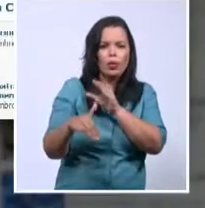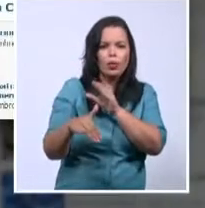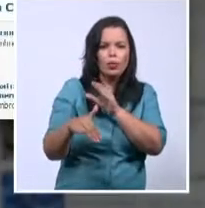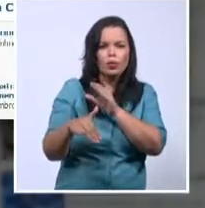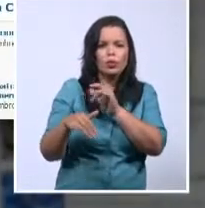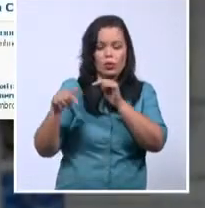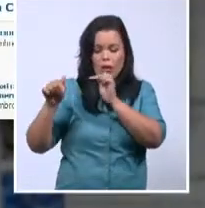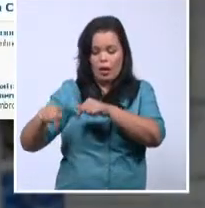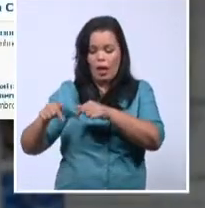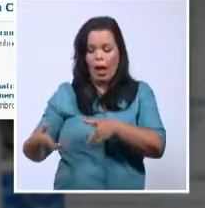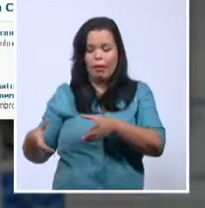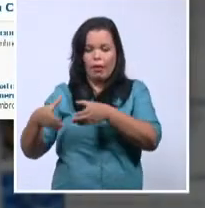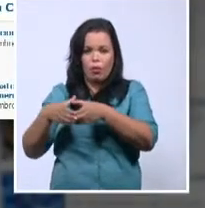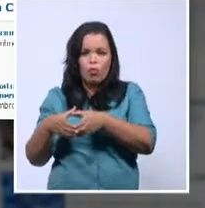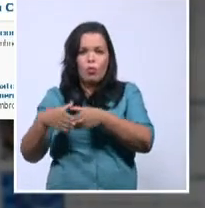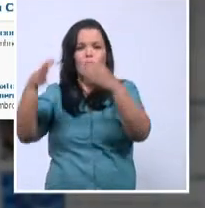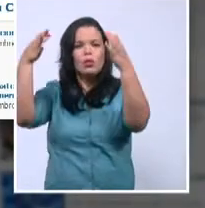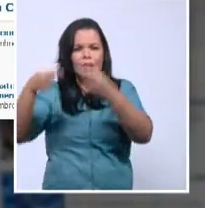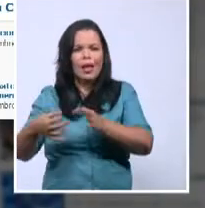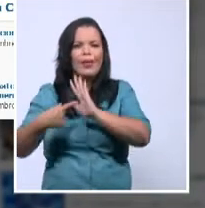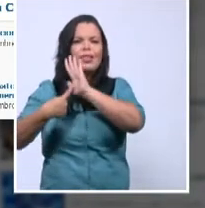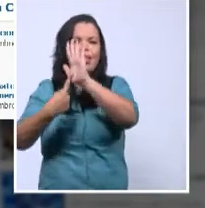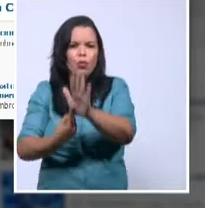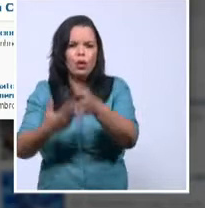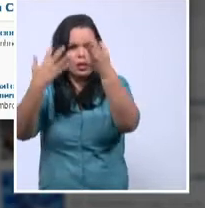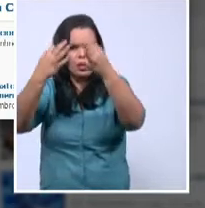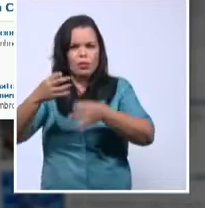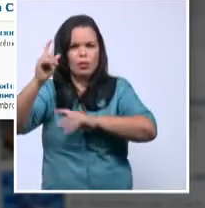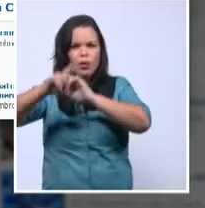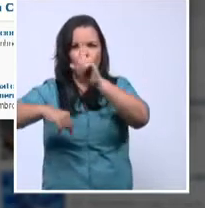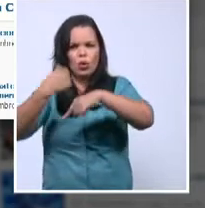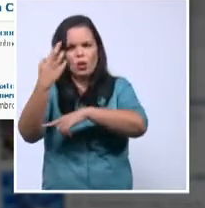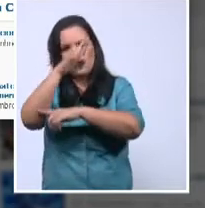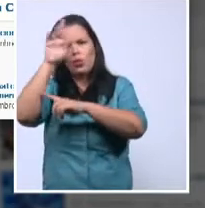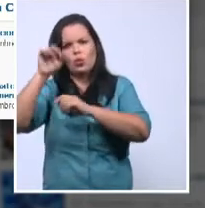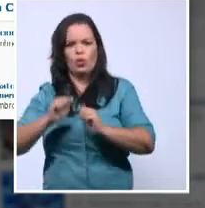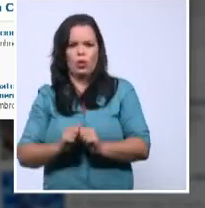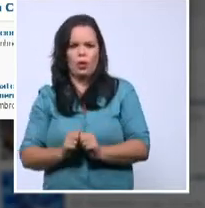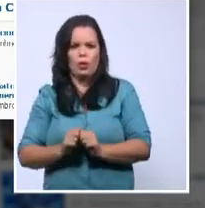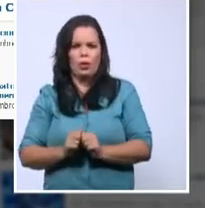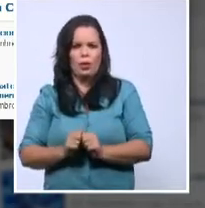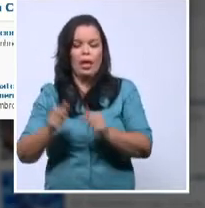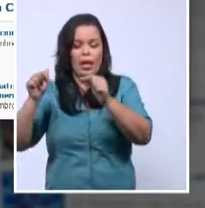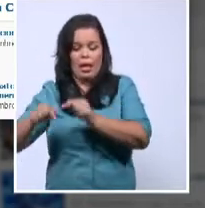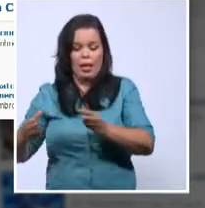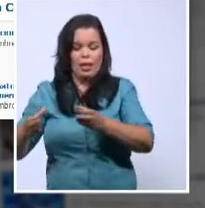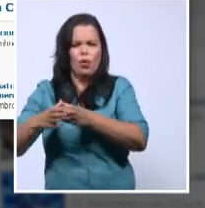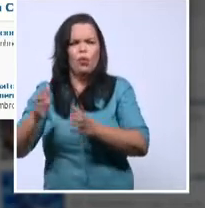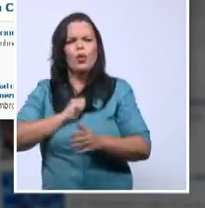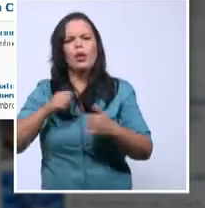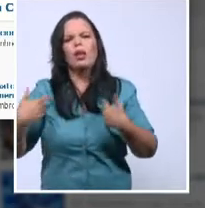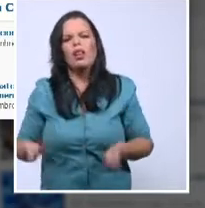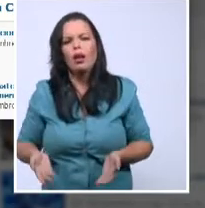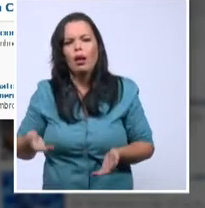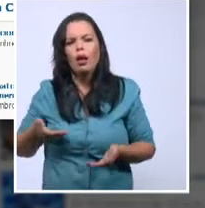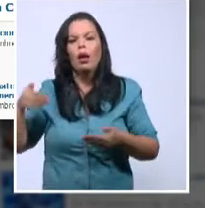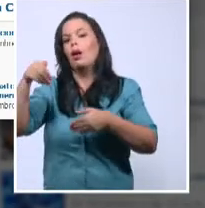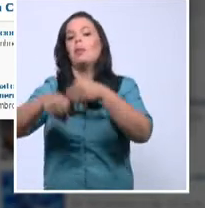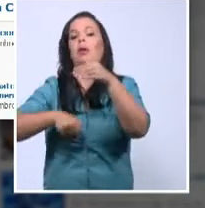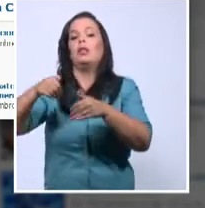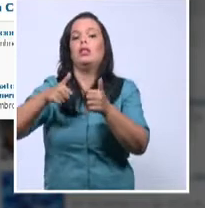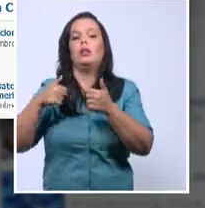hecho que se diga incluso de que se pretenda que esta reunión, además de tener abogados y además de que supera las facultades del